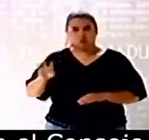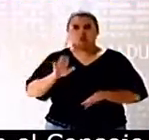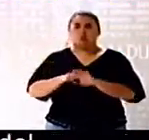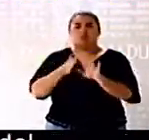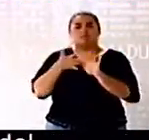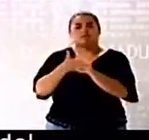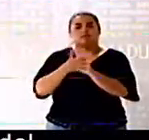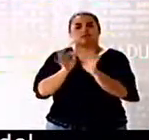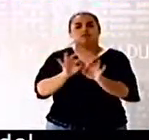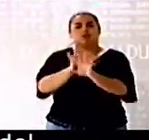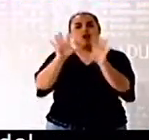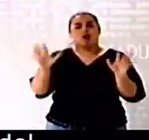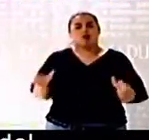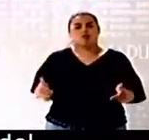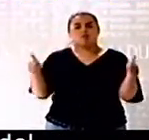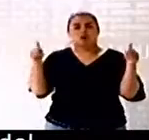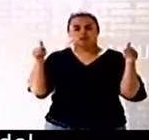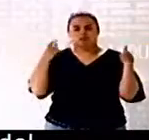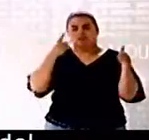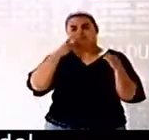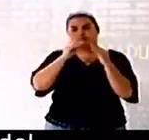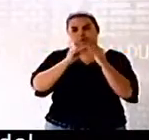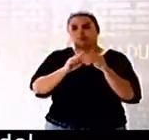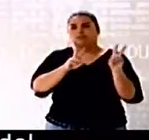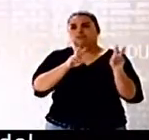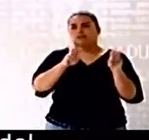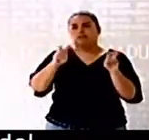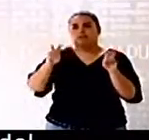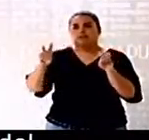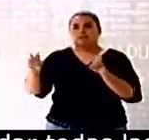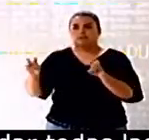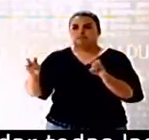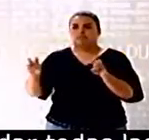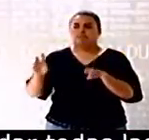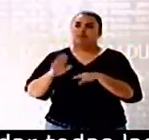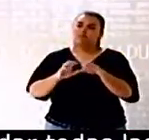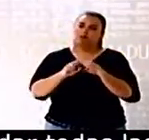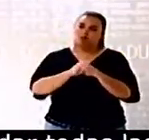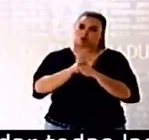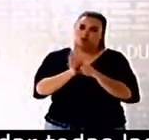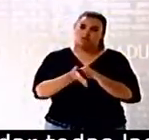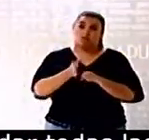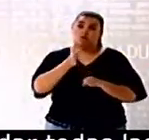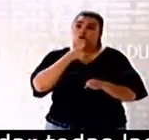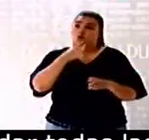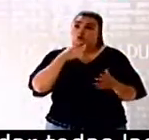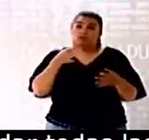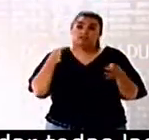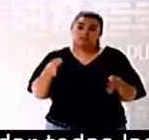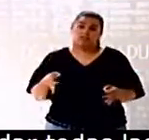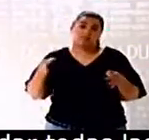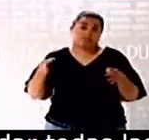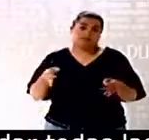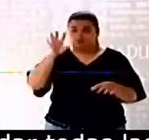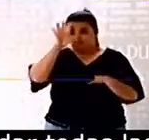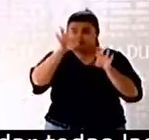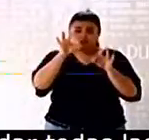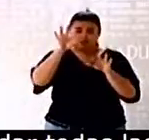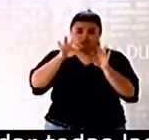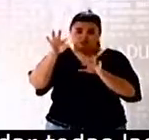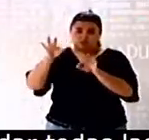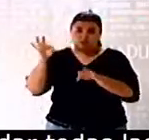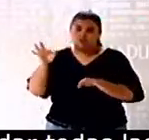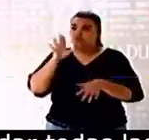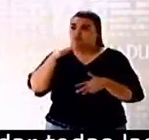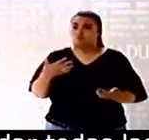poder abordar todas las cuestiones de la COVID-19, porque es un continuo de toma de decisiones y en estos momentos